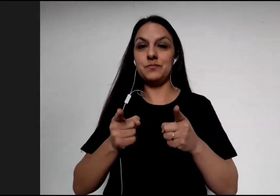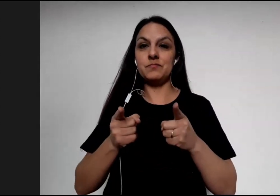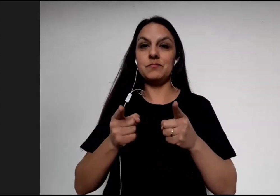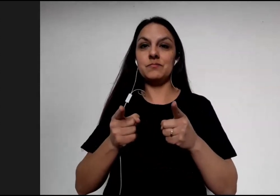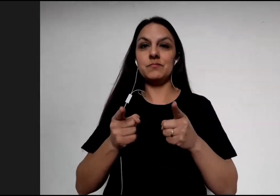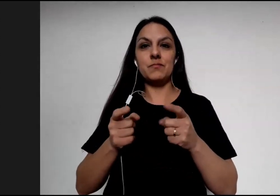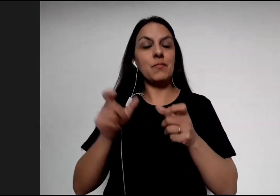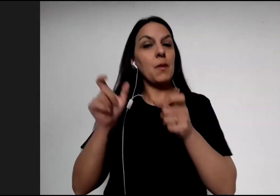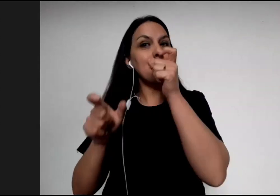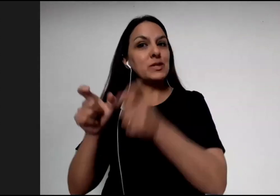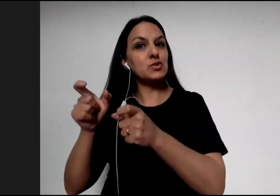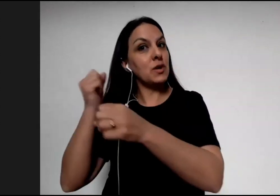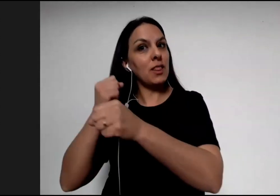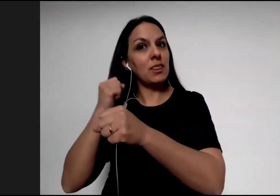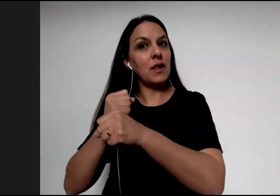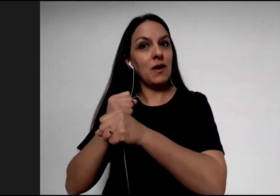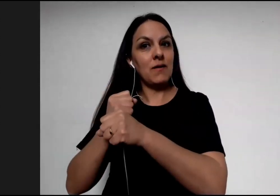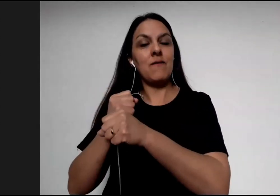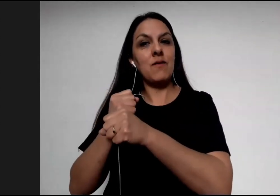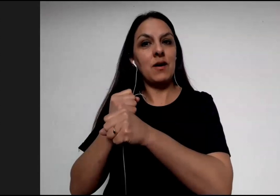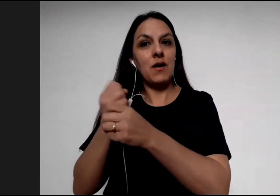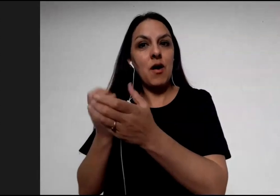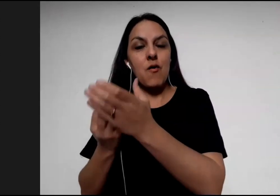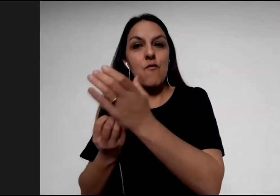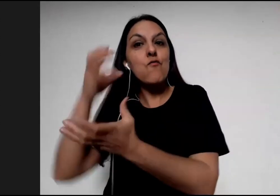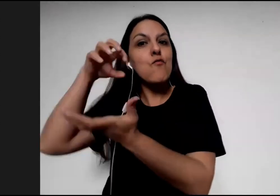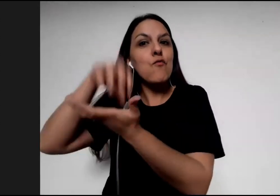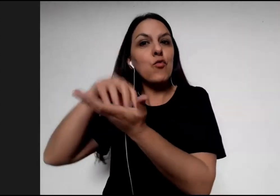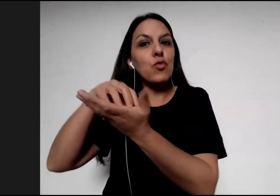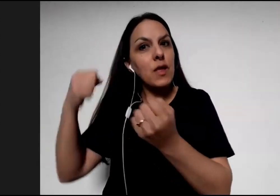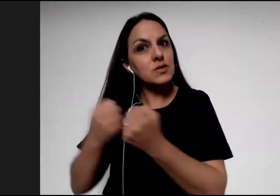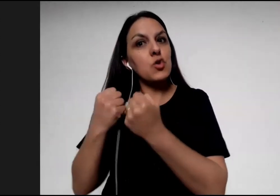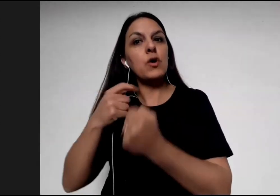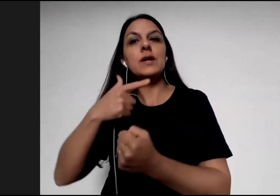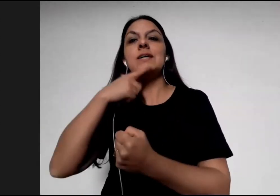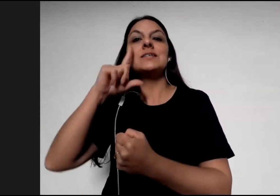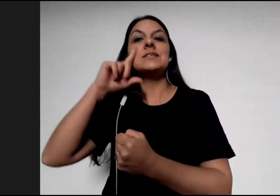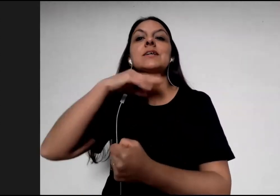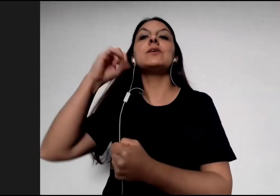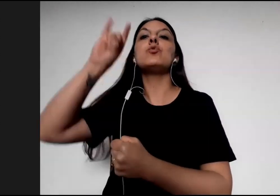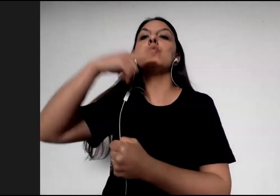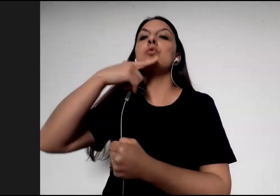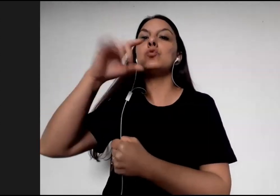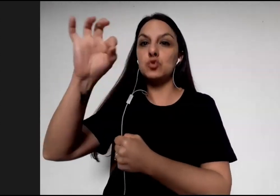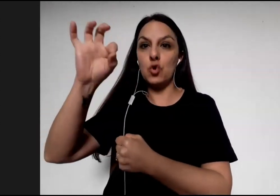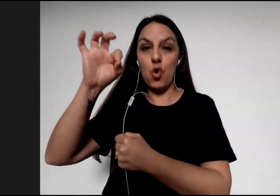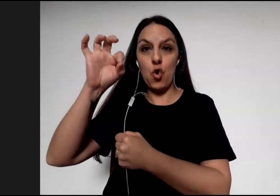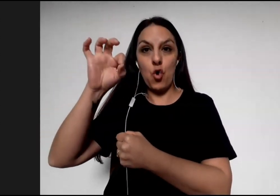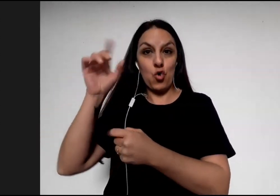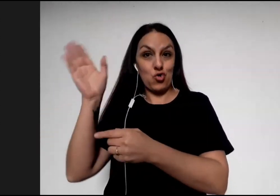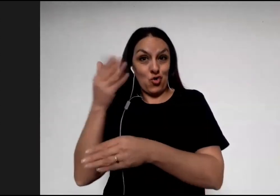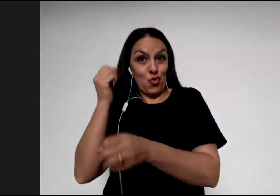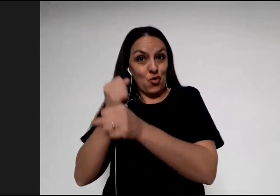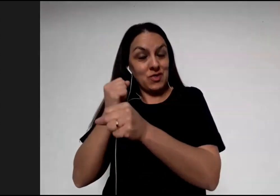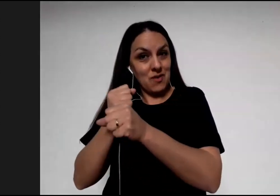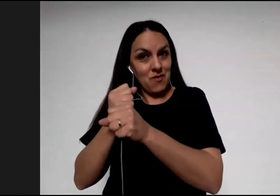trabajamos en la Fundación Cijuso, que hemos puesto también nuestro granito de arena para que estemos